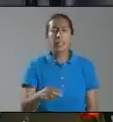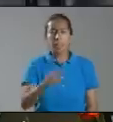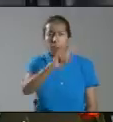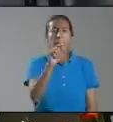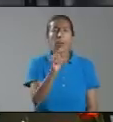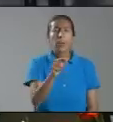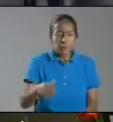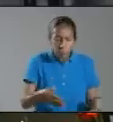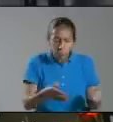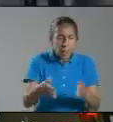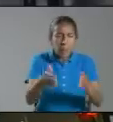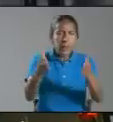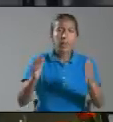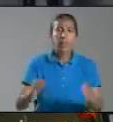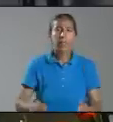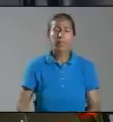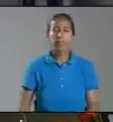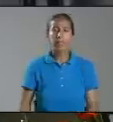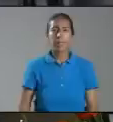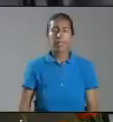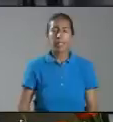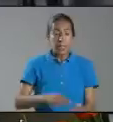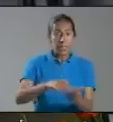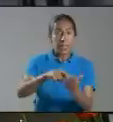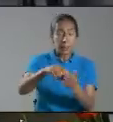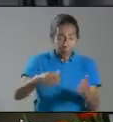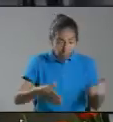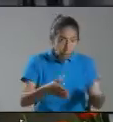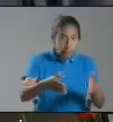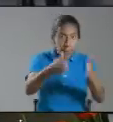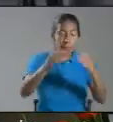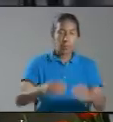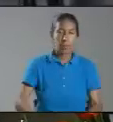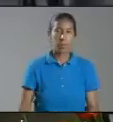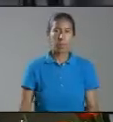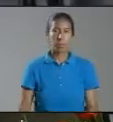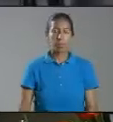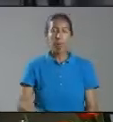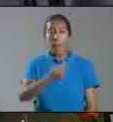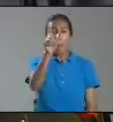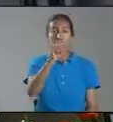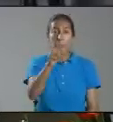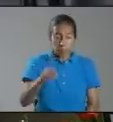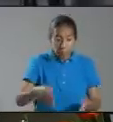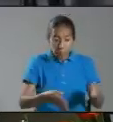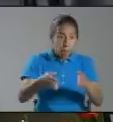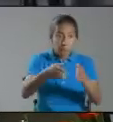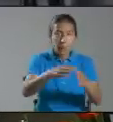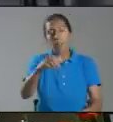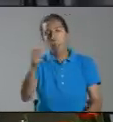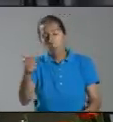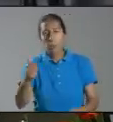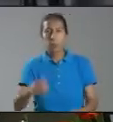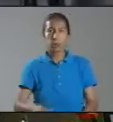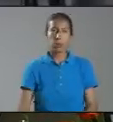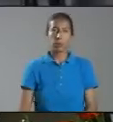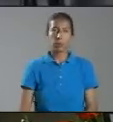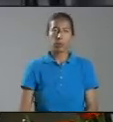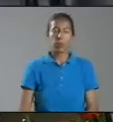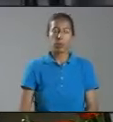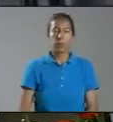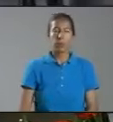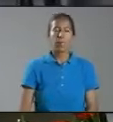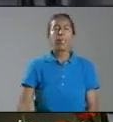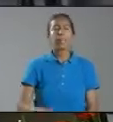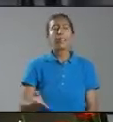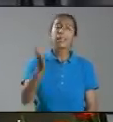Pregunten por las sendas y anden por el camino. Pero pregunten por las sendas. Es decir, cuando más adelante, y lo vamos a leer